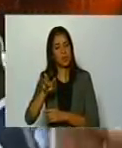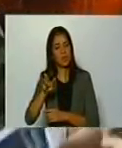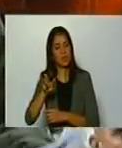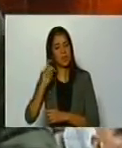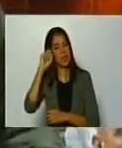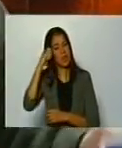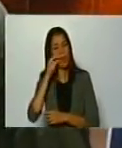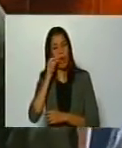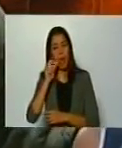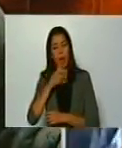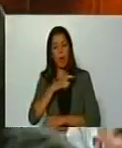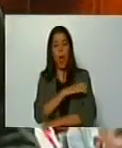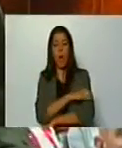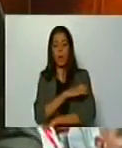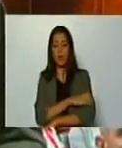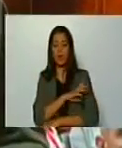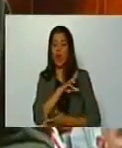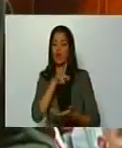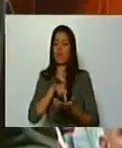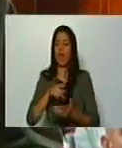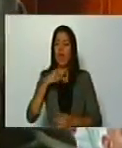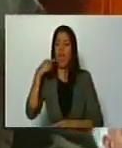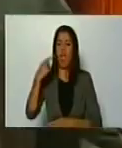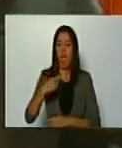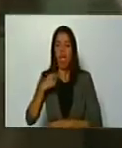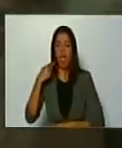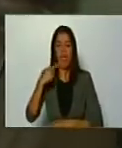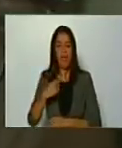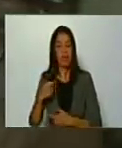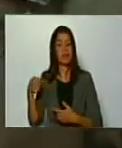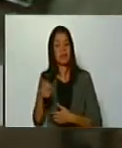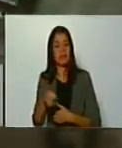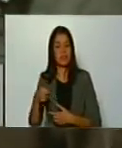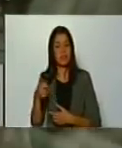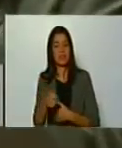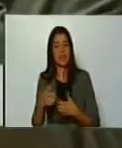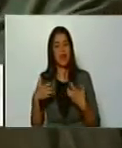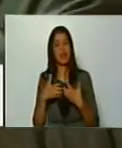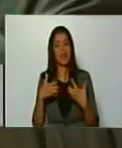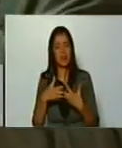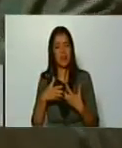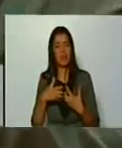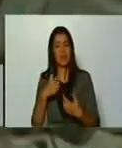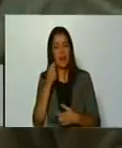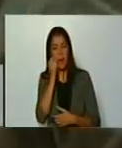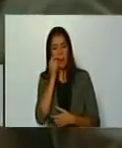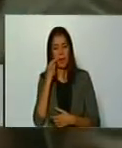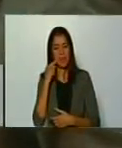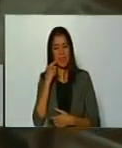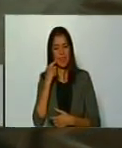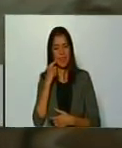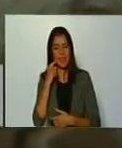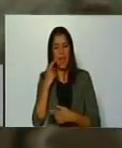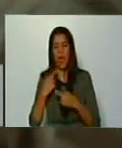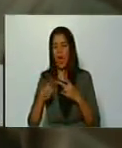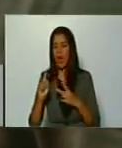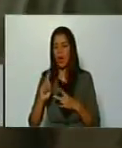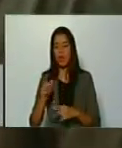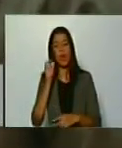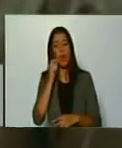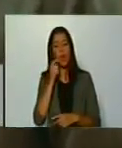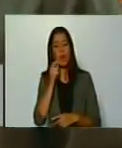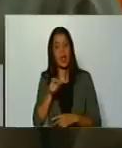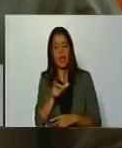cámara todos los días a dar un parte de guerra. Fernández, creo que se llamaba, ¿no? Y